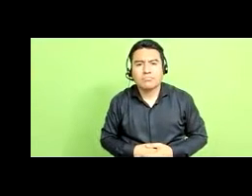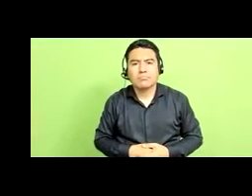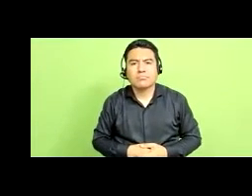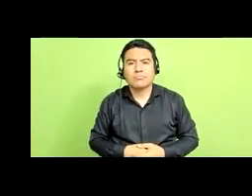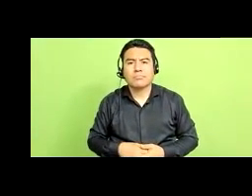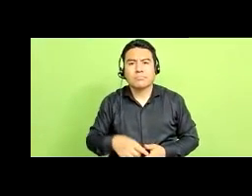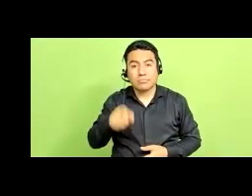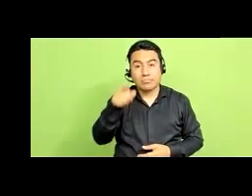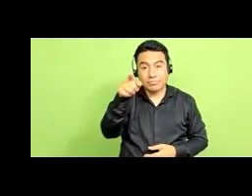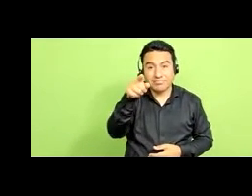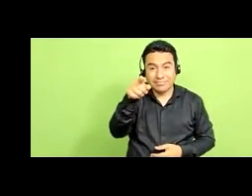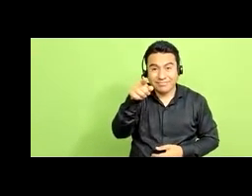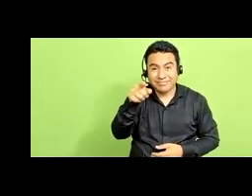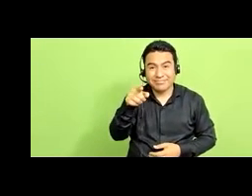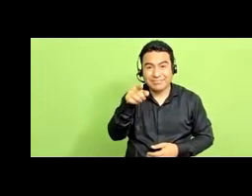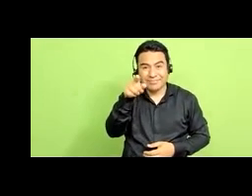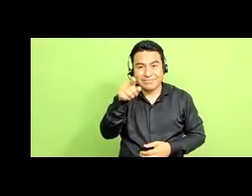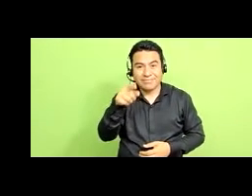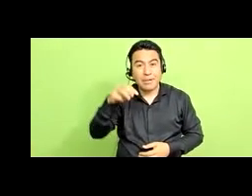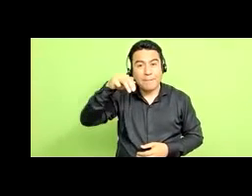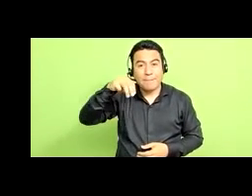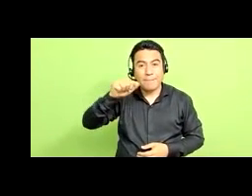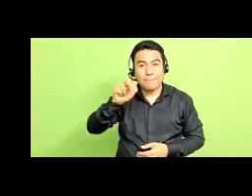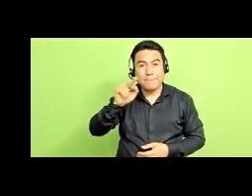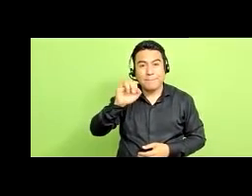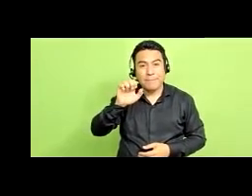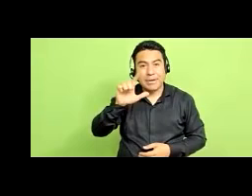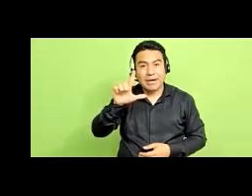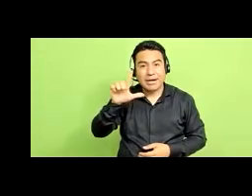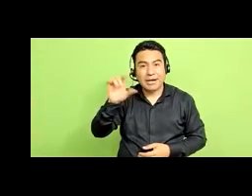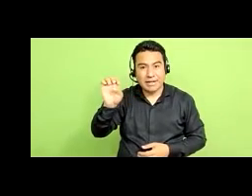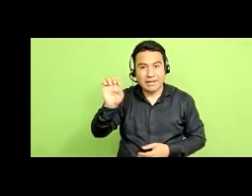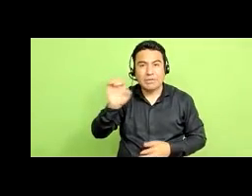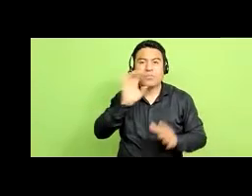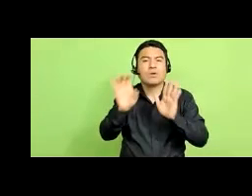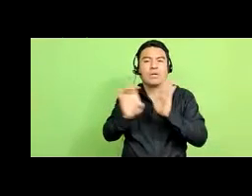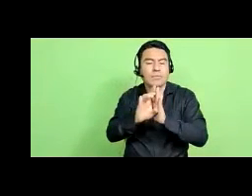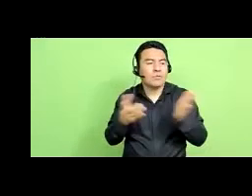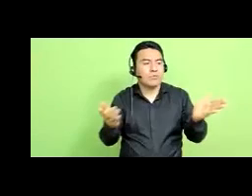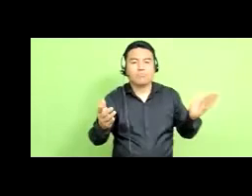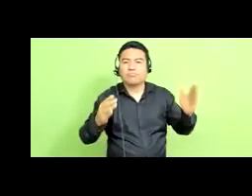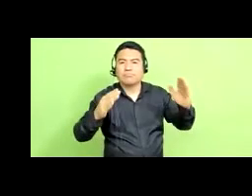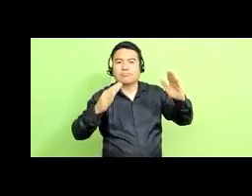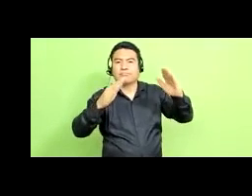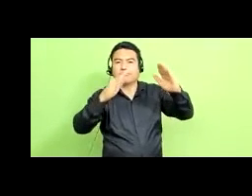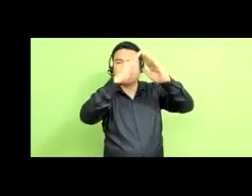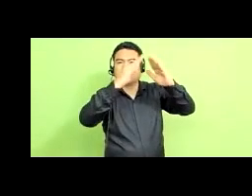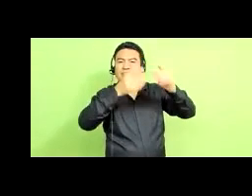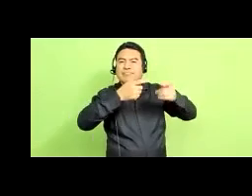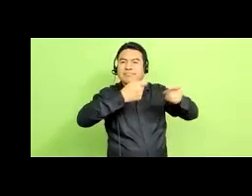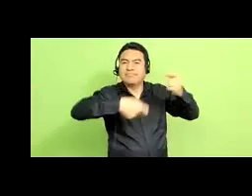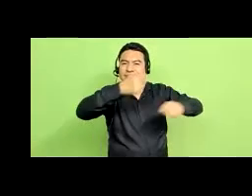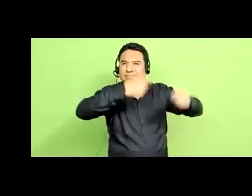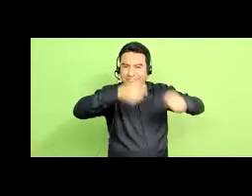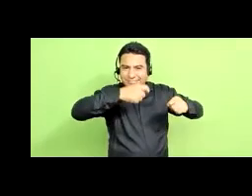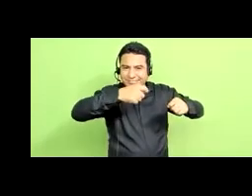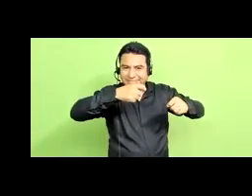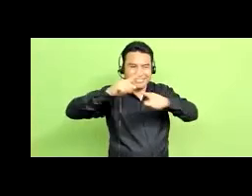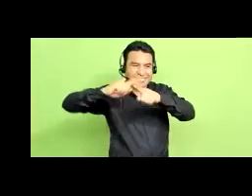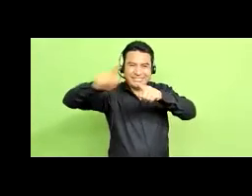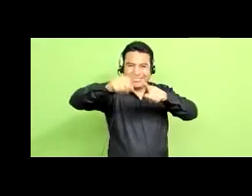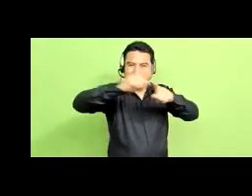a puntualmente en los centros comerciales existen baños accesibles